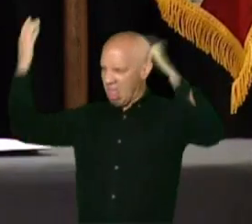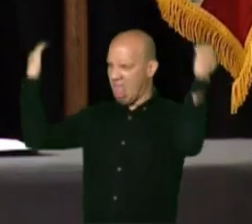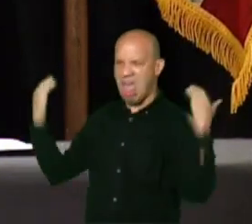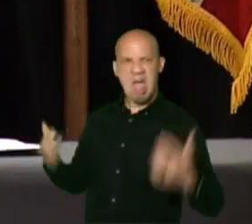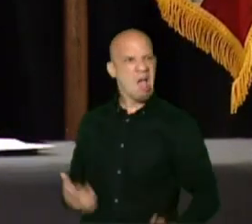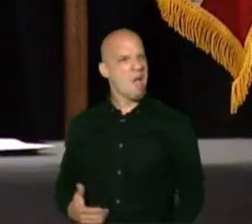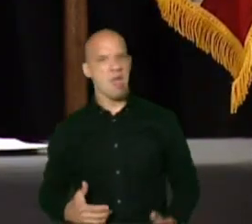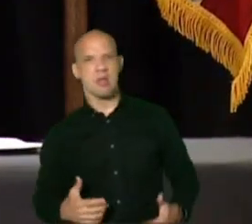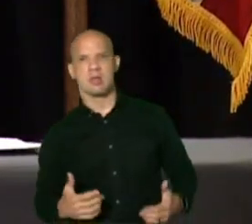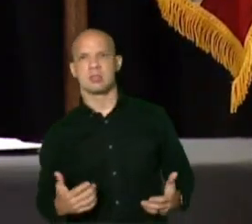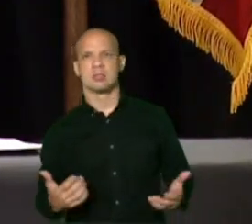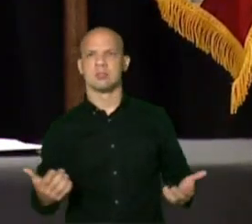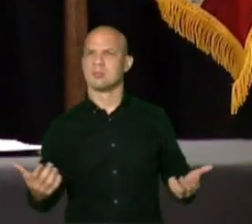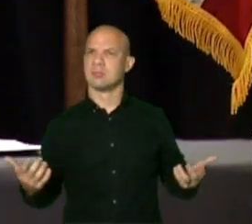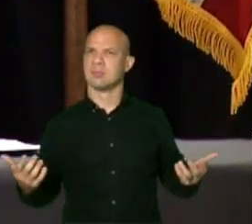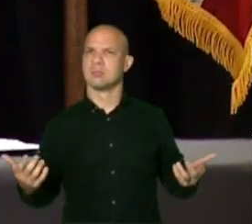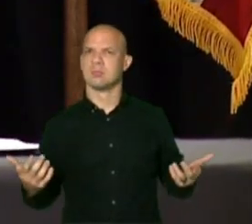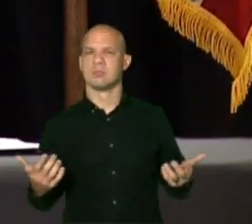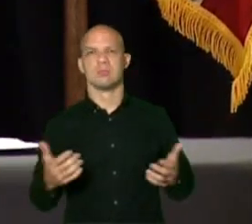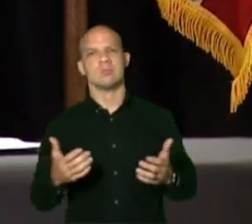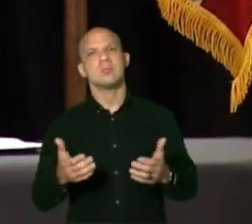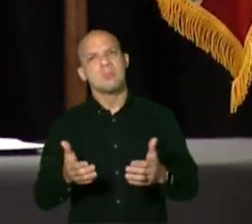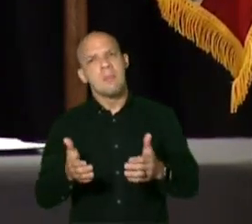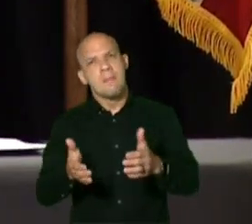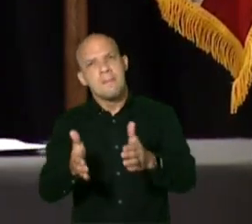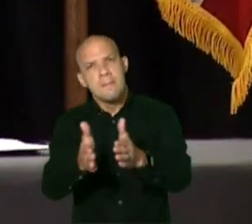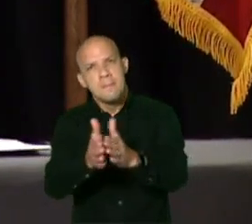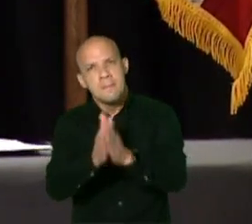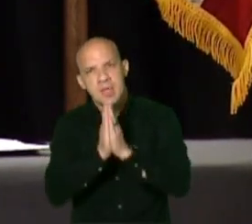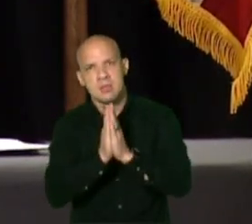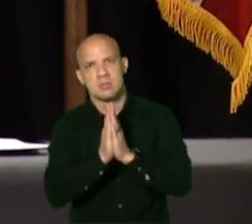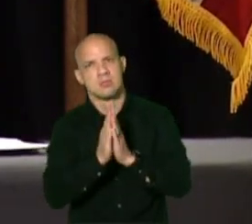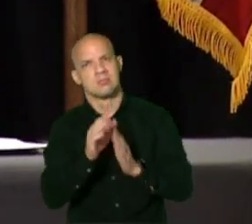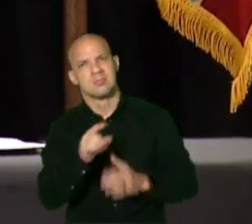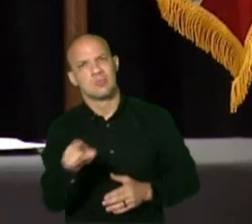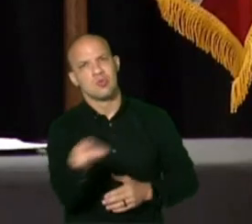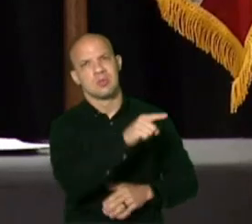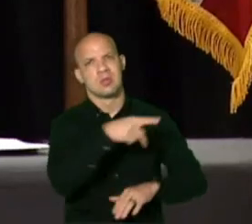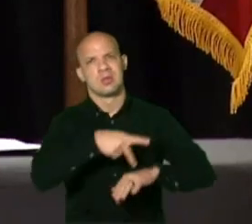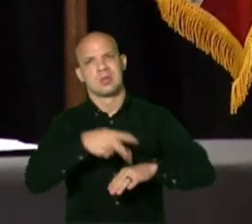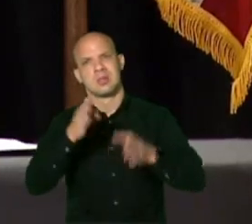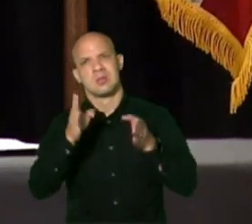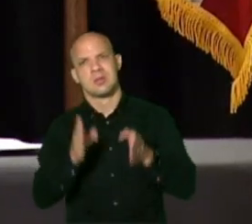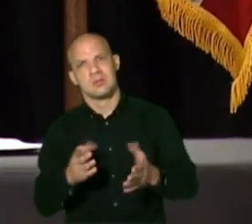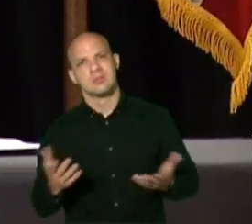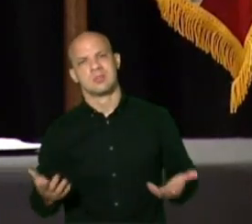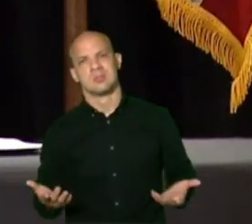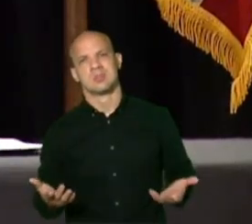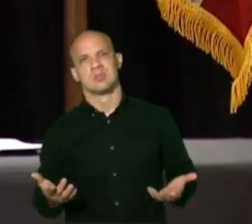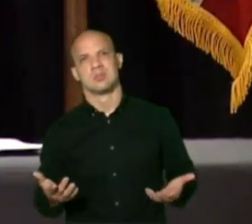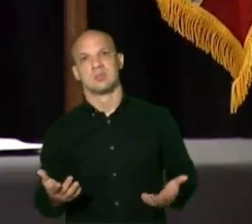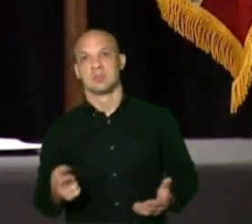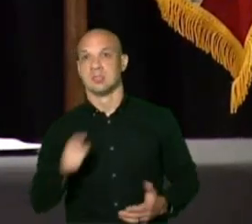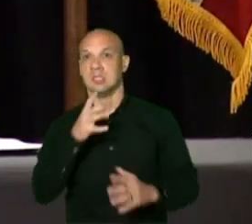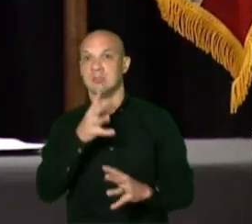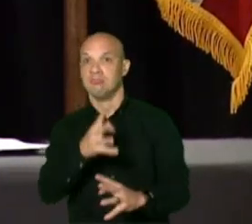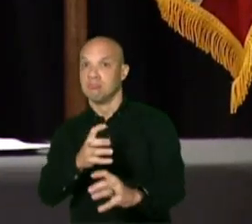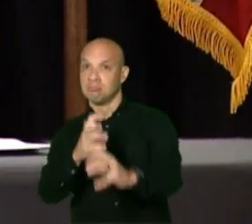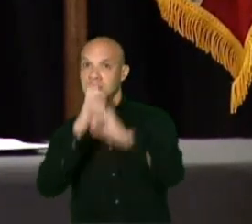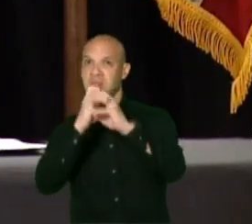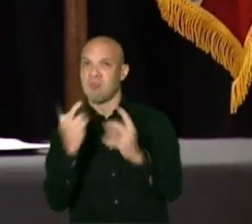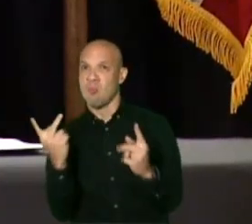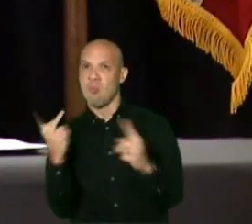términos de que tienen que usar el uso de las mascarillas. Y yo le pido al pueblo de Puerto Rico, para no tener que tomar unas medidas más serias como